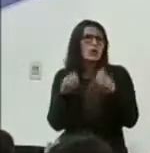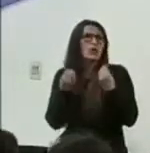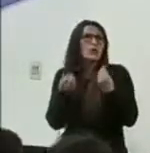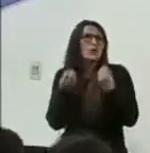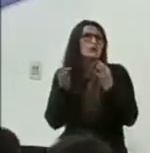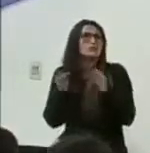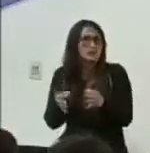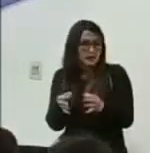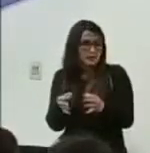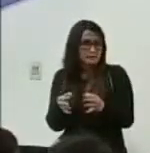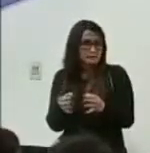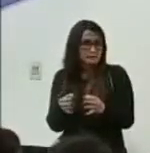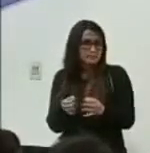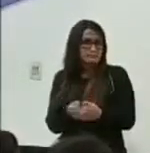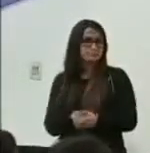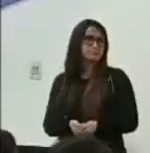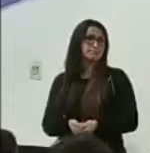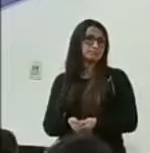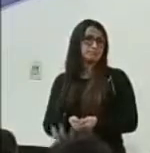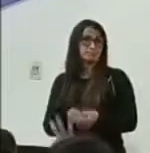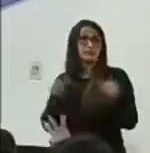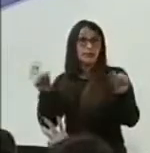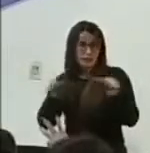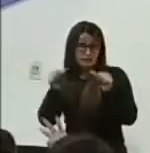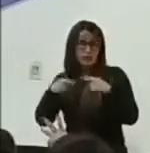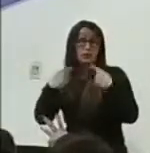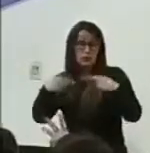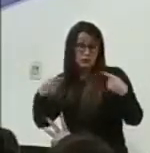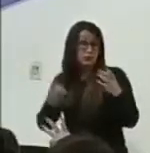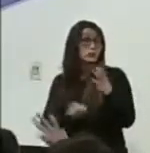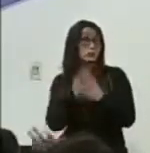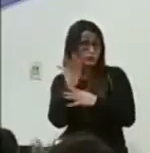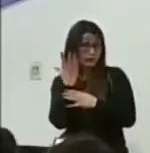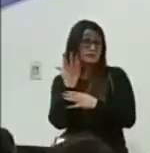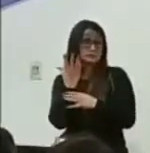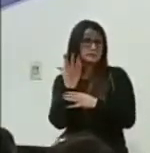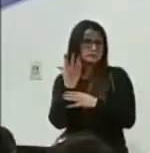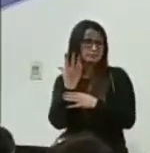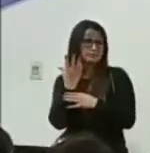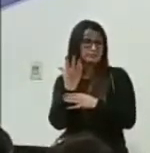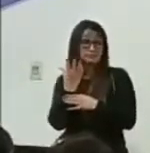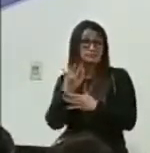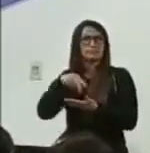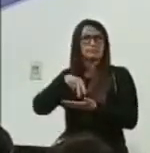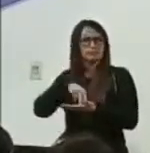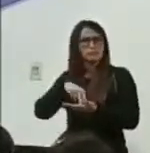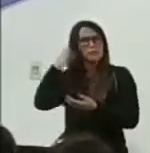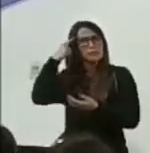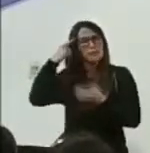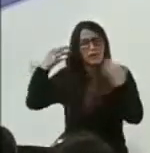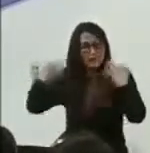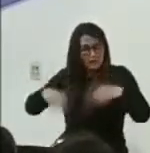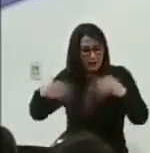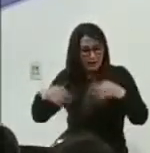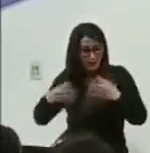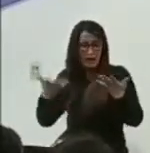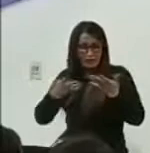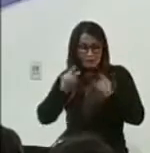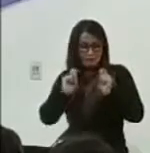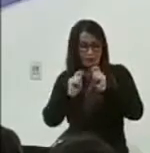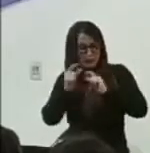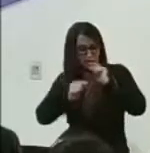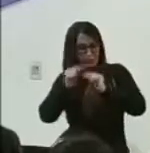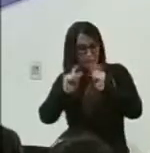¿Cómo llegamos a eso? Haciendo cosas nuevas, parados en nuestra realidad que hemos cambiado, que